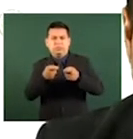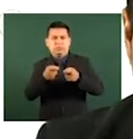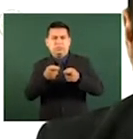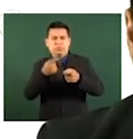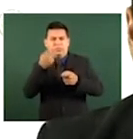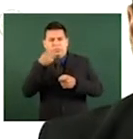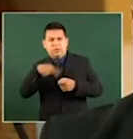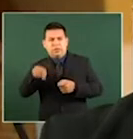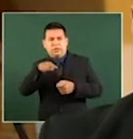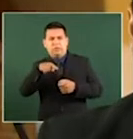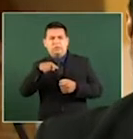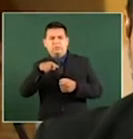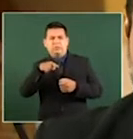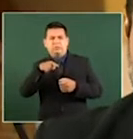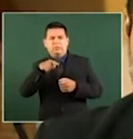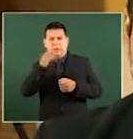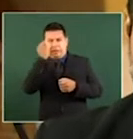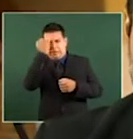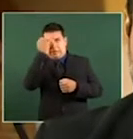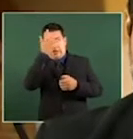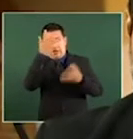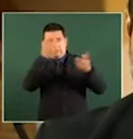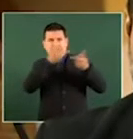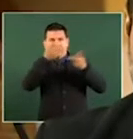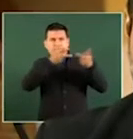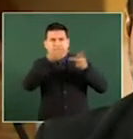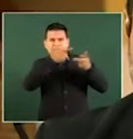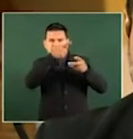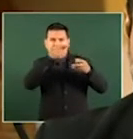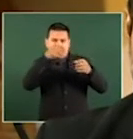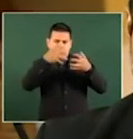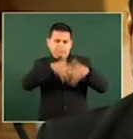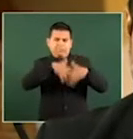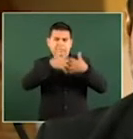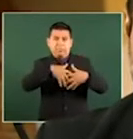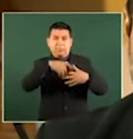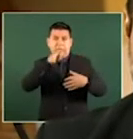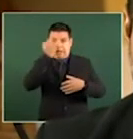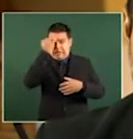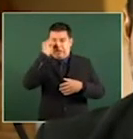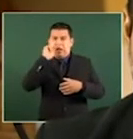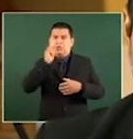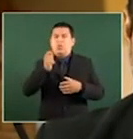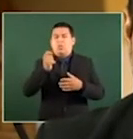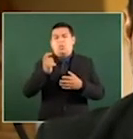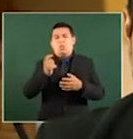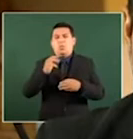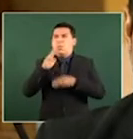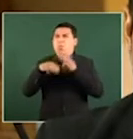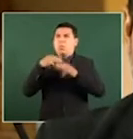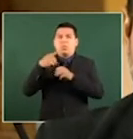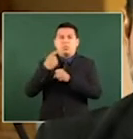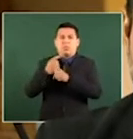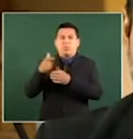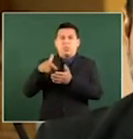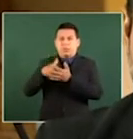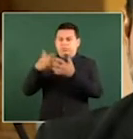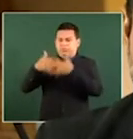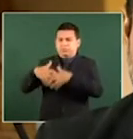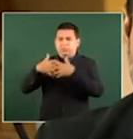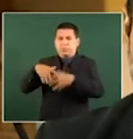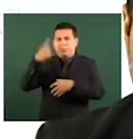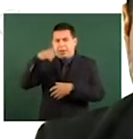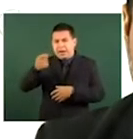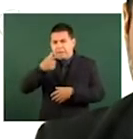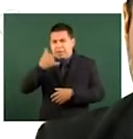país. informó que la segunda etapa de vacunación contra COVID-19 en México, que contempla a los adultos